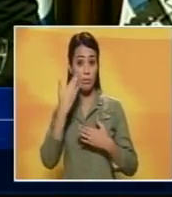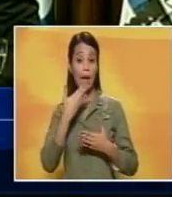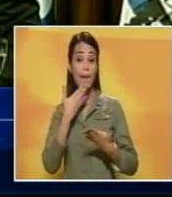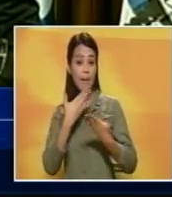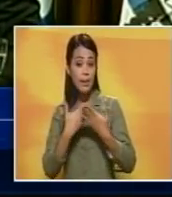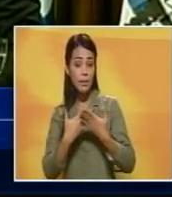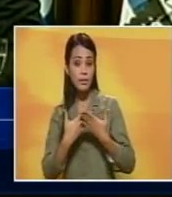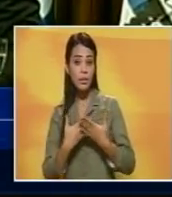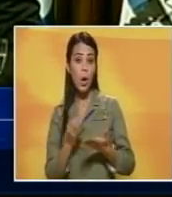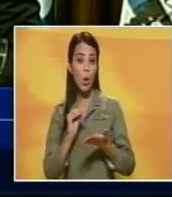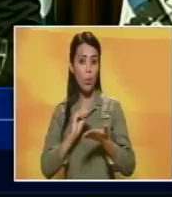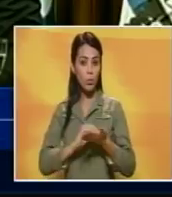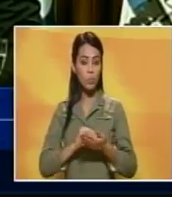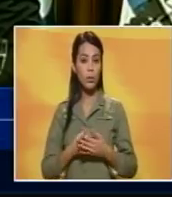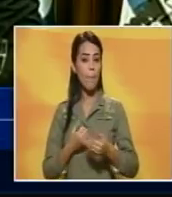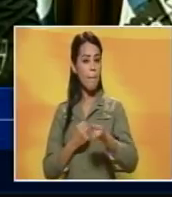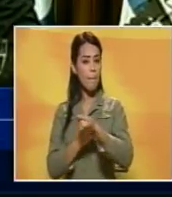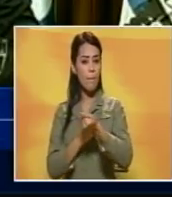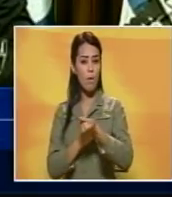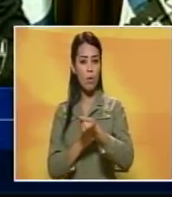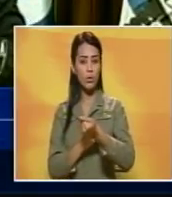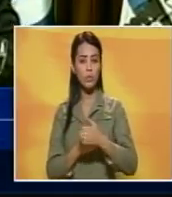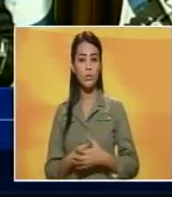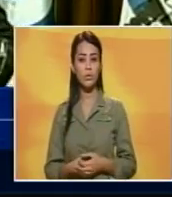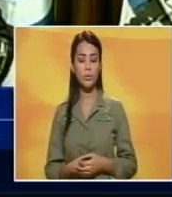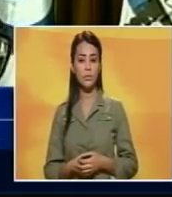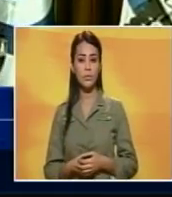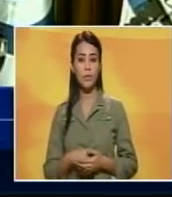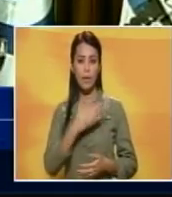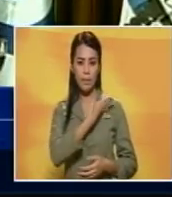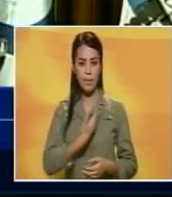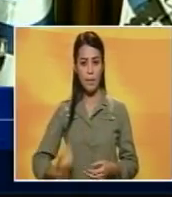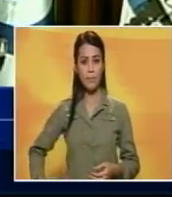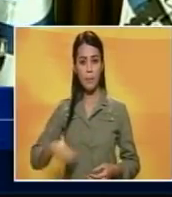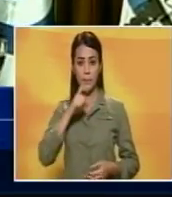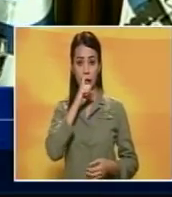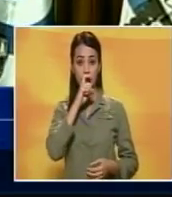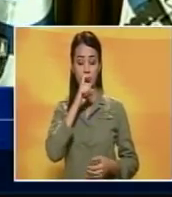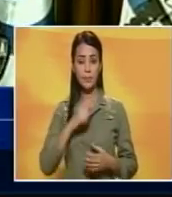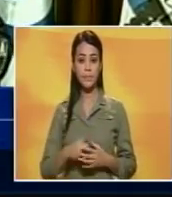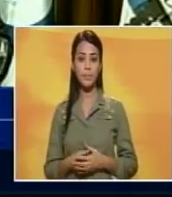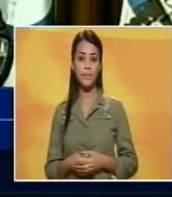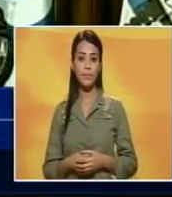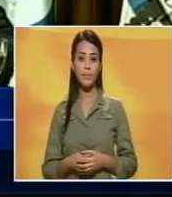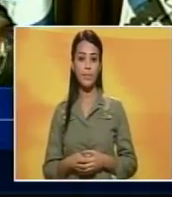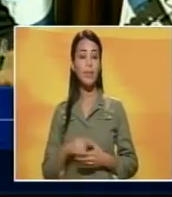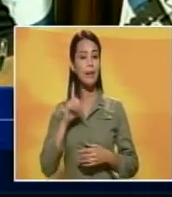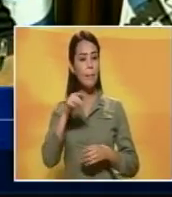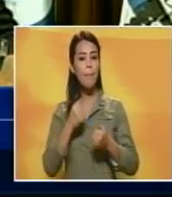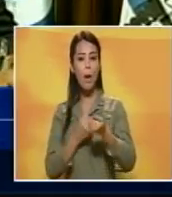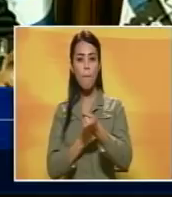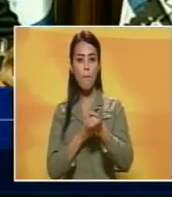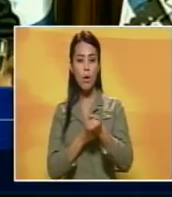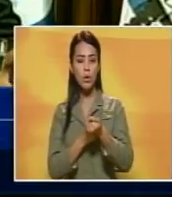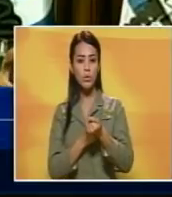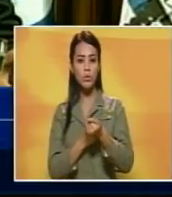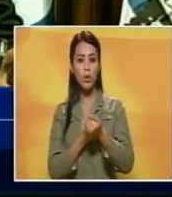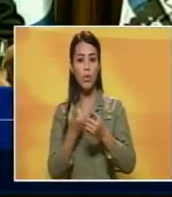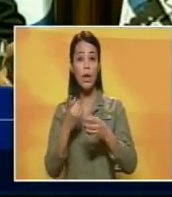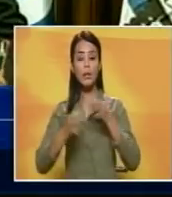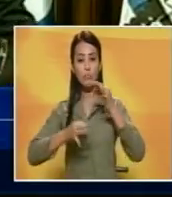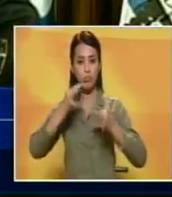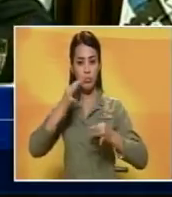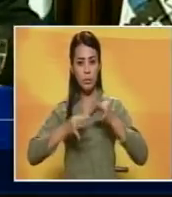agradecer nuevamente el apoyo del ciudadano presidente de la República, Nicolás Maduro, y el apoyo de los órganos auxiliares de